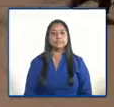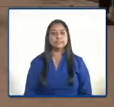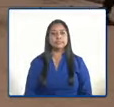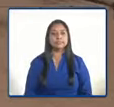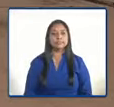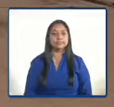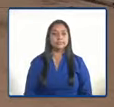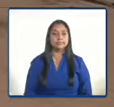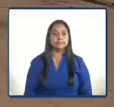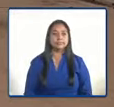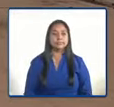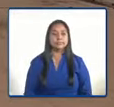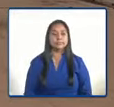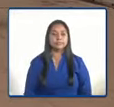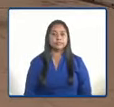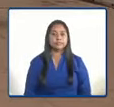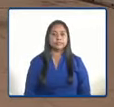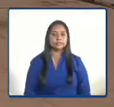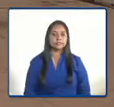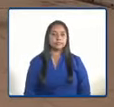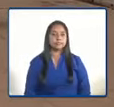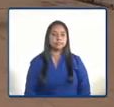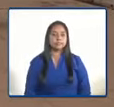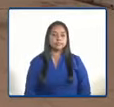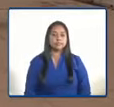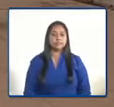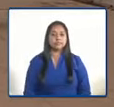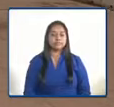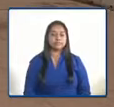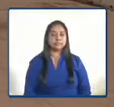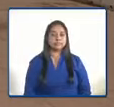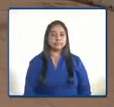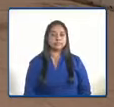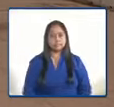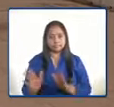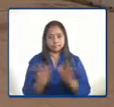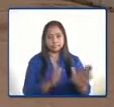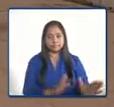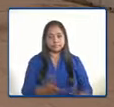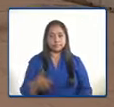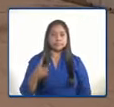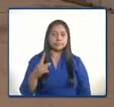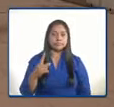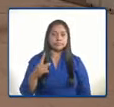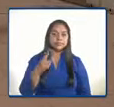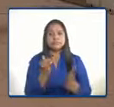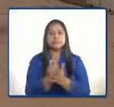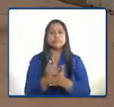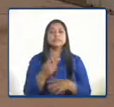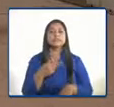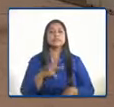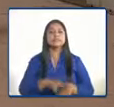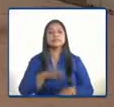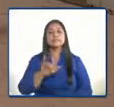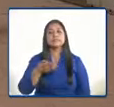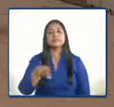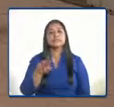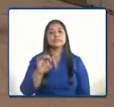Molina. A continuación vamos a recibir al señor Gerente del Instituto Nacional de Áreas